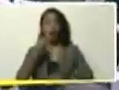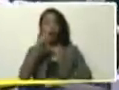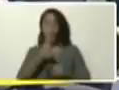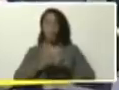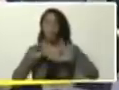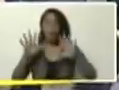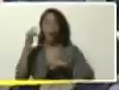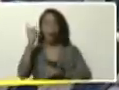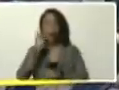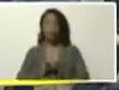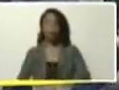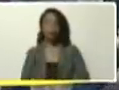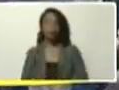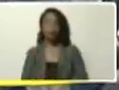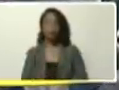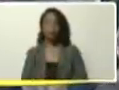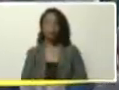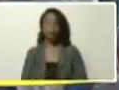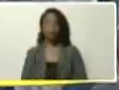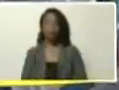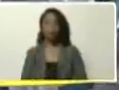hay?